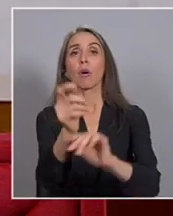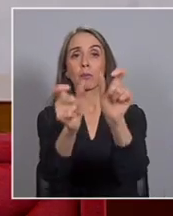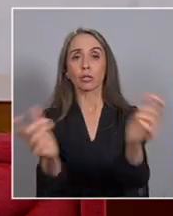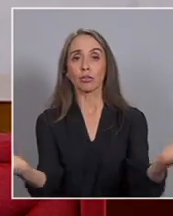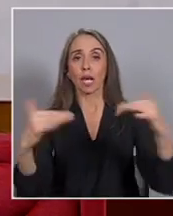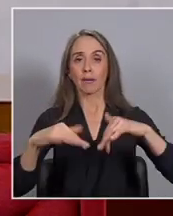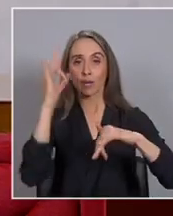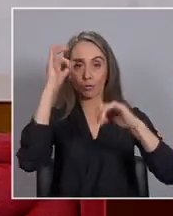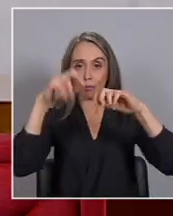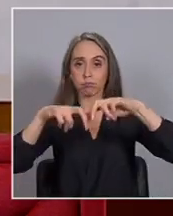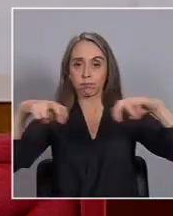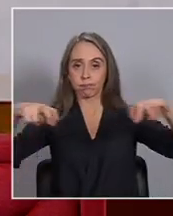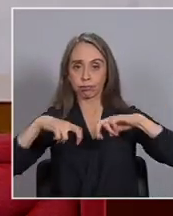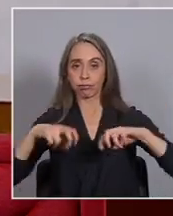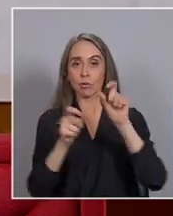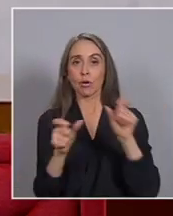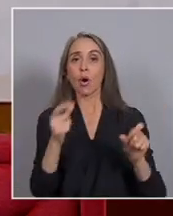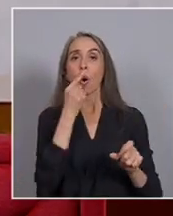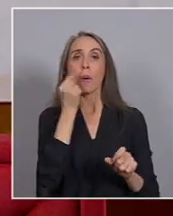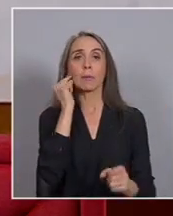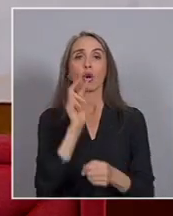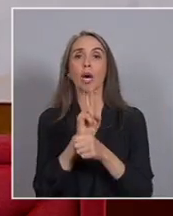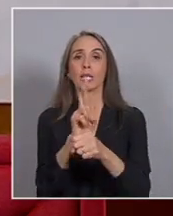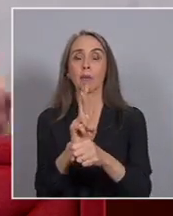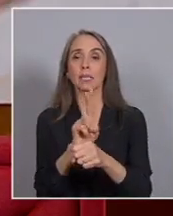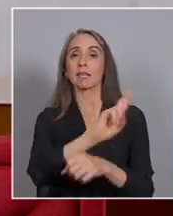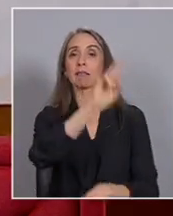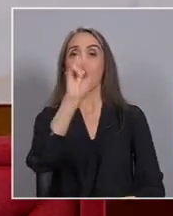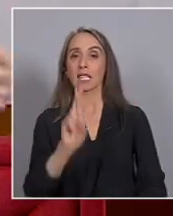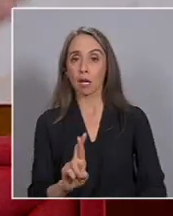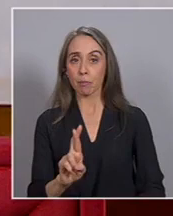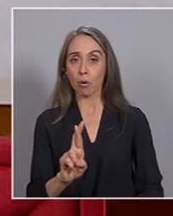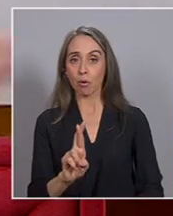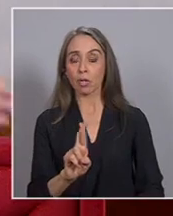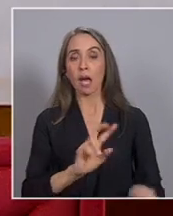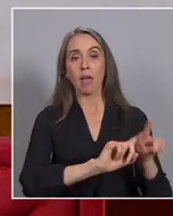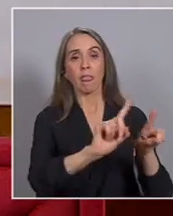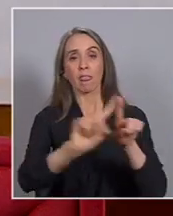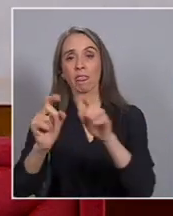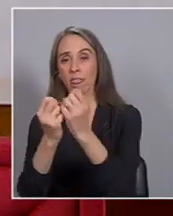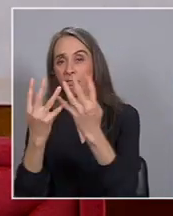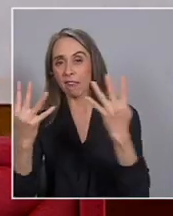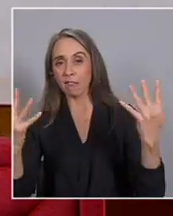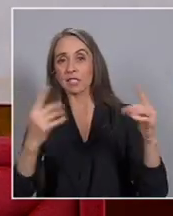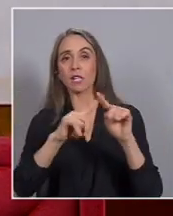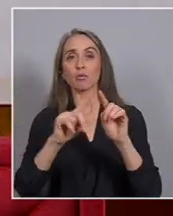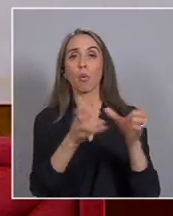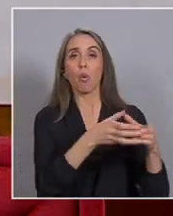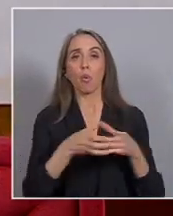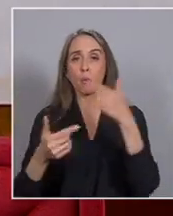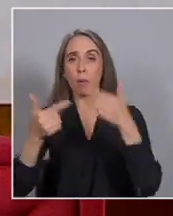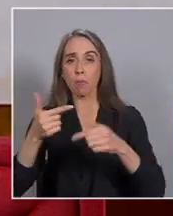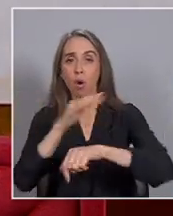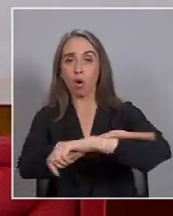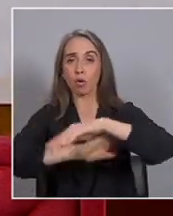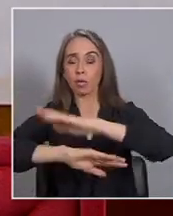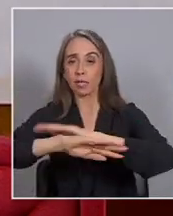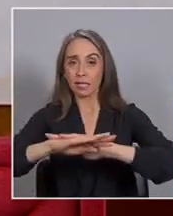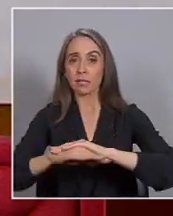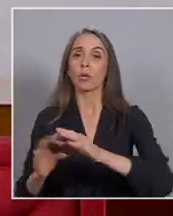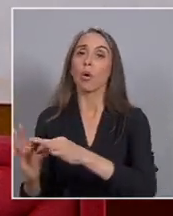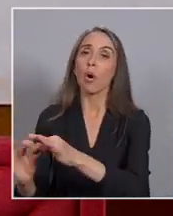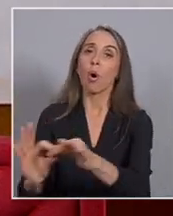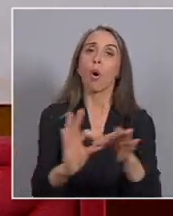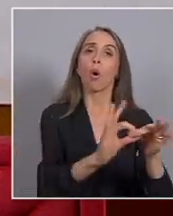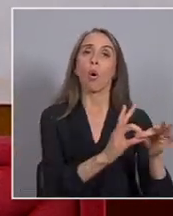reunidos, a las y los representantes de la República en toda su diversidad y en todos sus colores políticos, a que nos